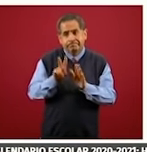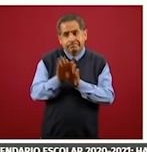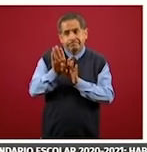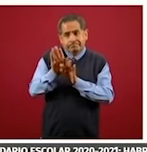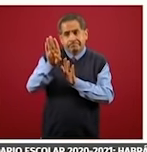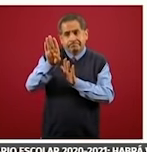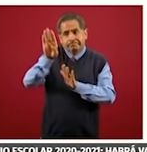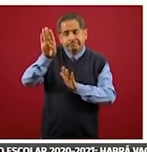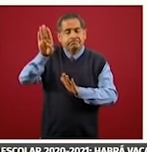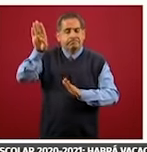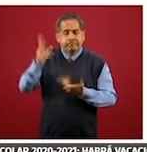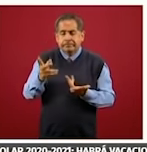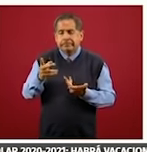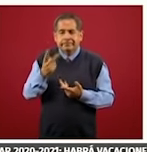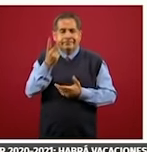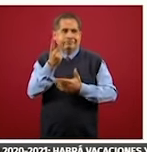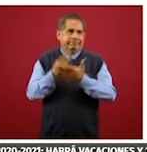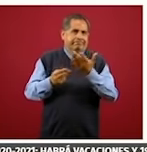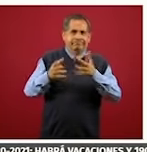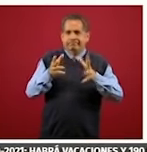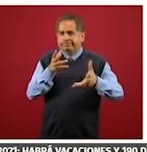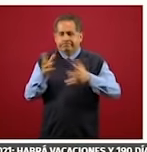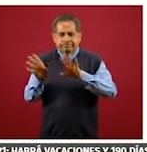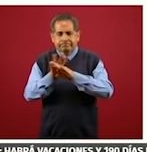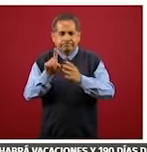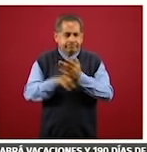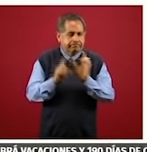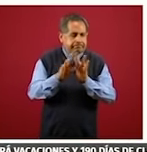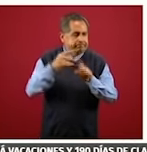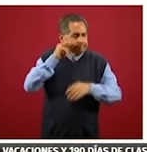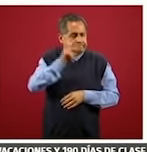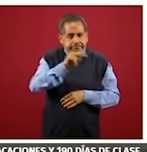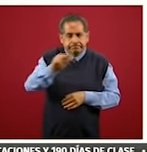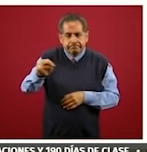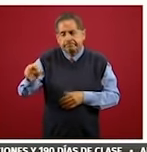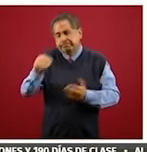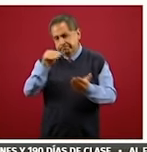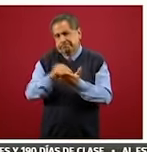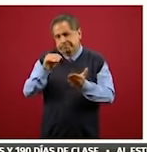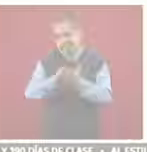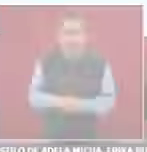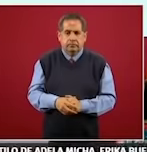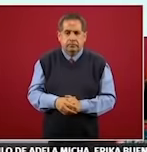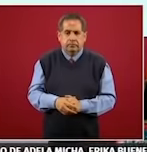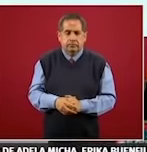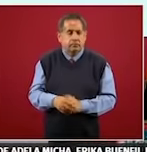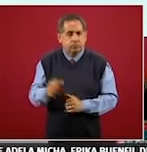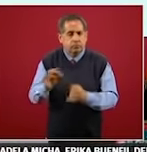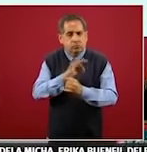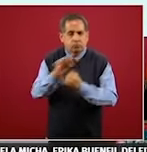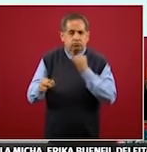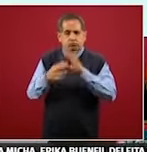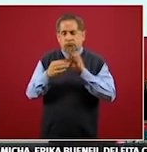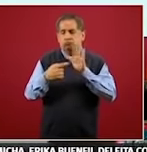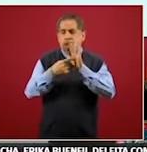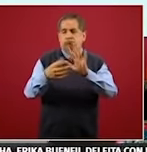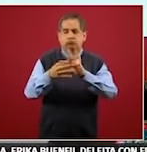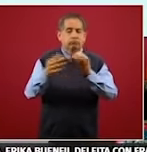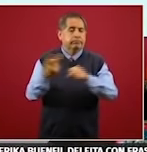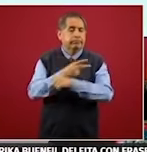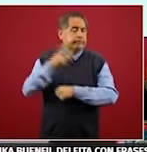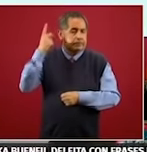y es justamente esta combinación de patrones de ocurrencia lo que nos da la curva epidémica general. Y finalmente vemos aquí el caso